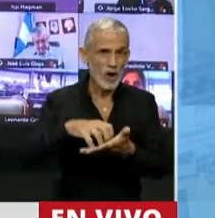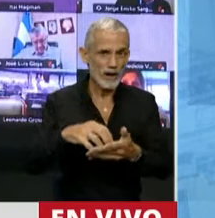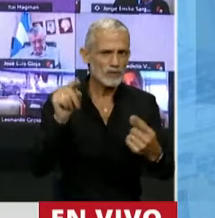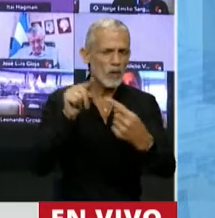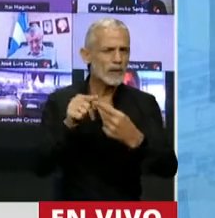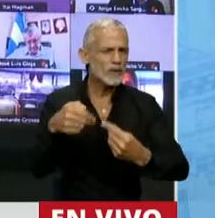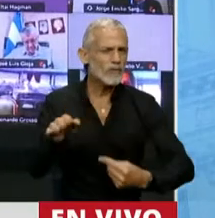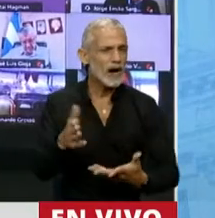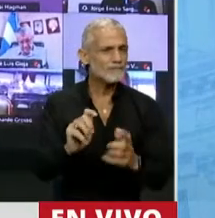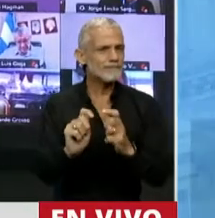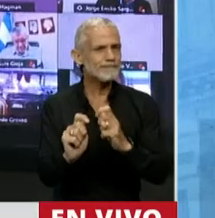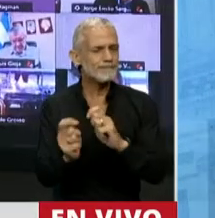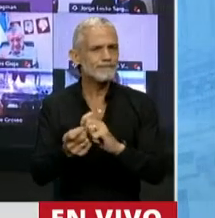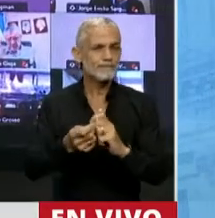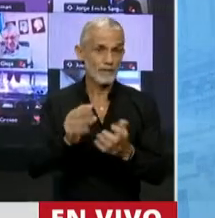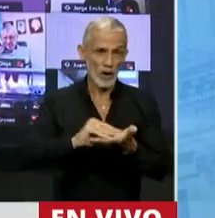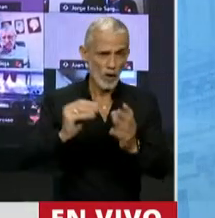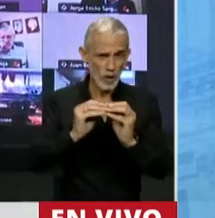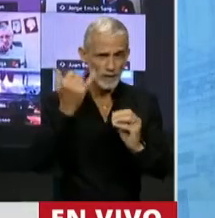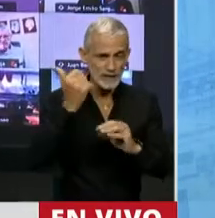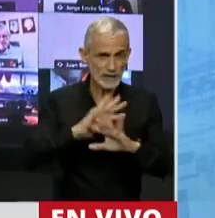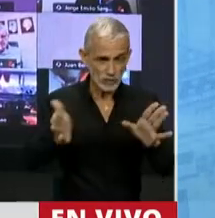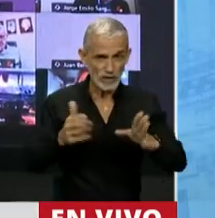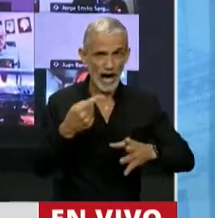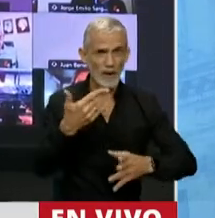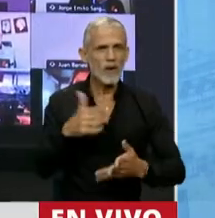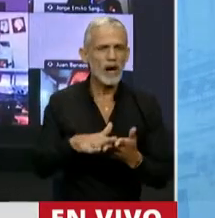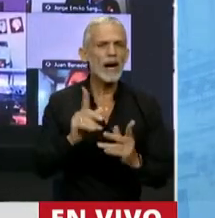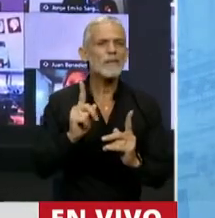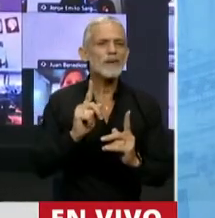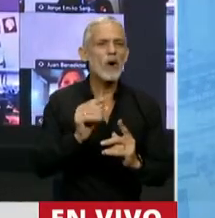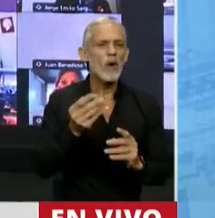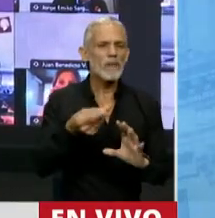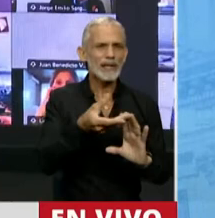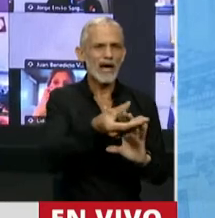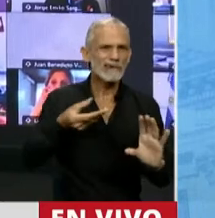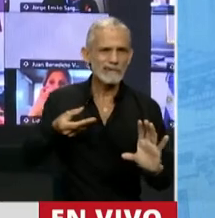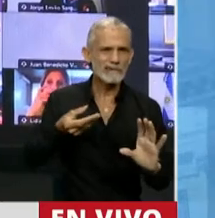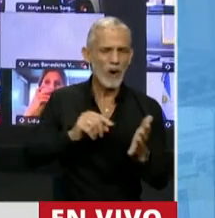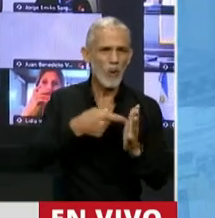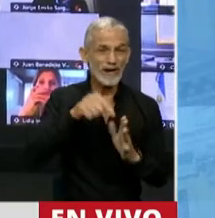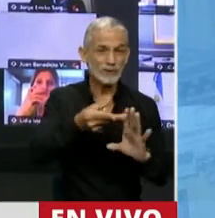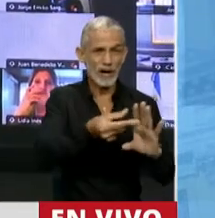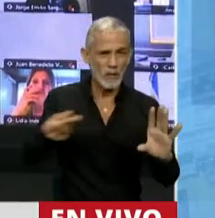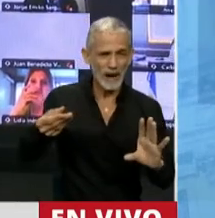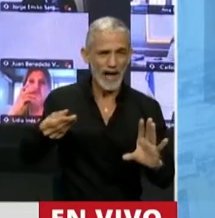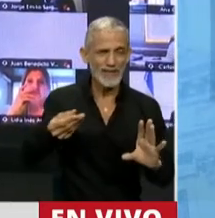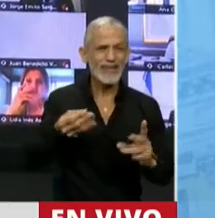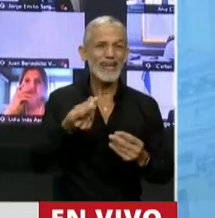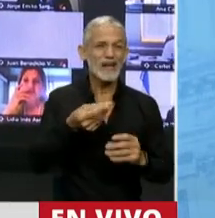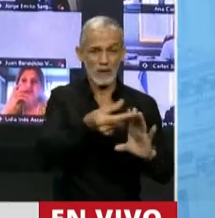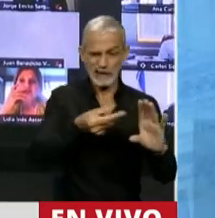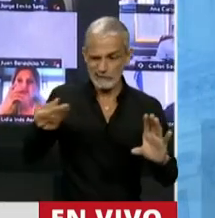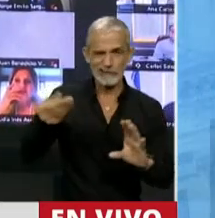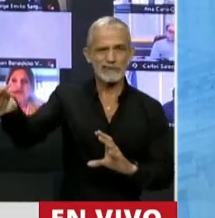varios de mis colegas con respecto a esta quita que le van a hacer, este manotazo a la capital federal de coparticipación,